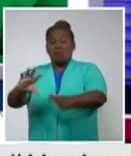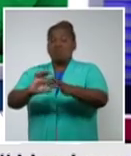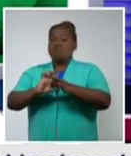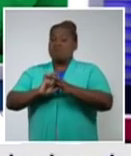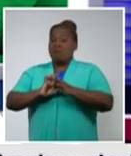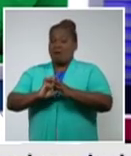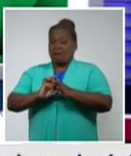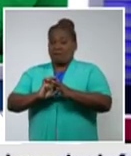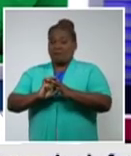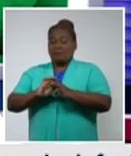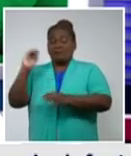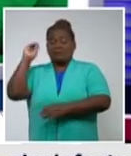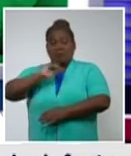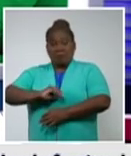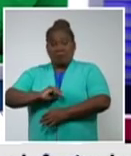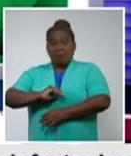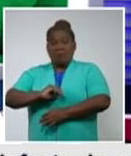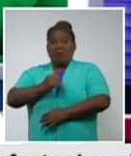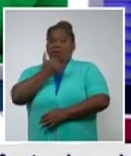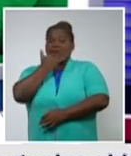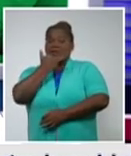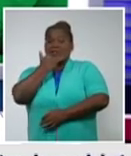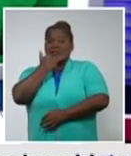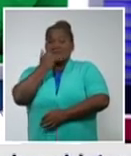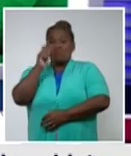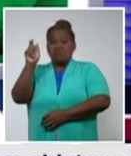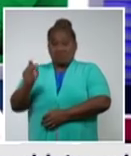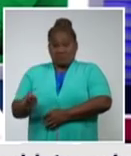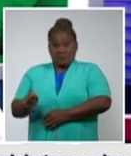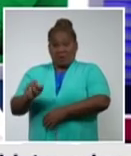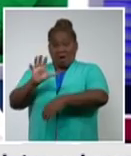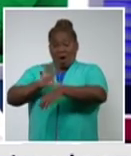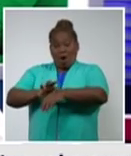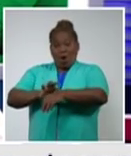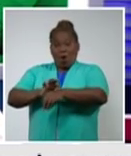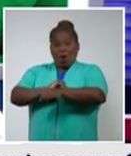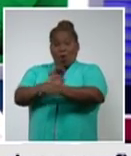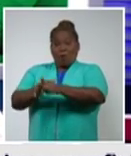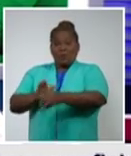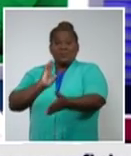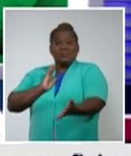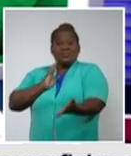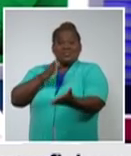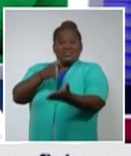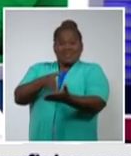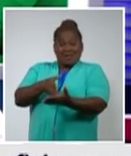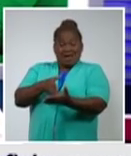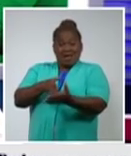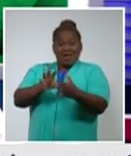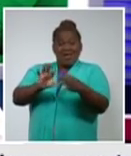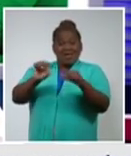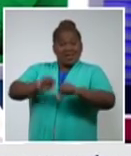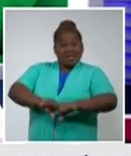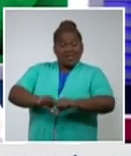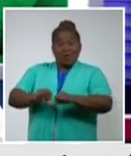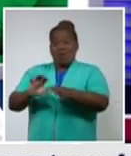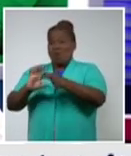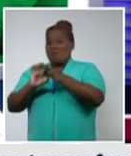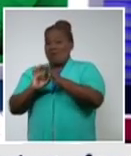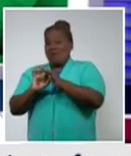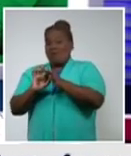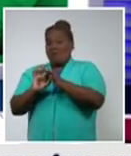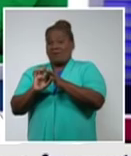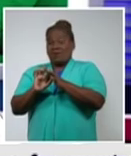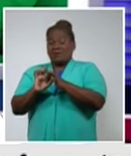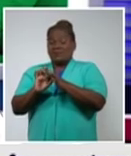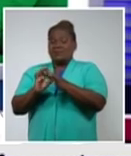sabemos cuando ya una persona con COVID-19 llega hasta estos estadios de grave y mucho más